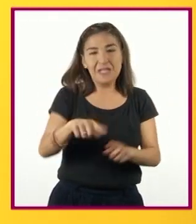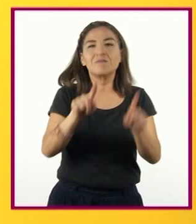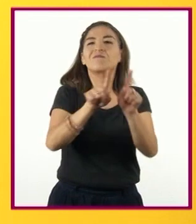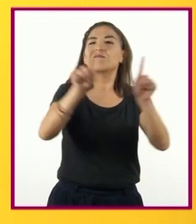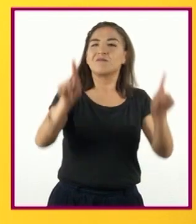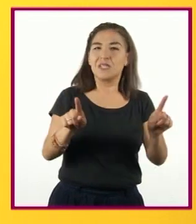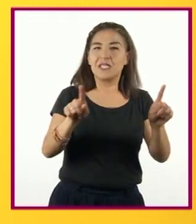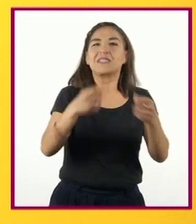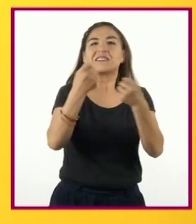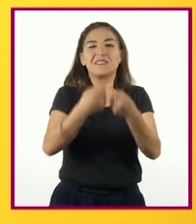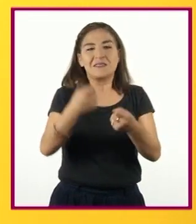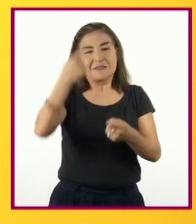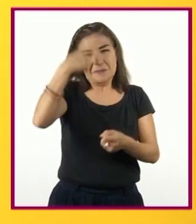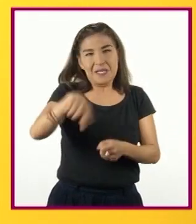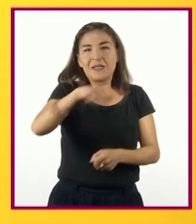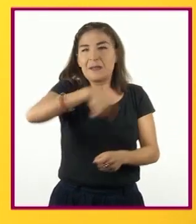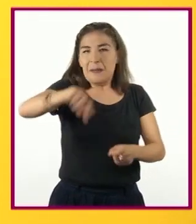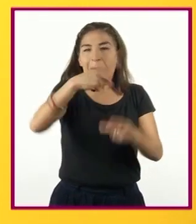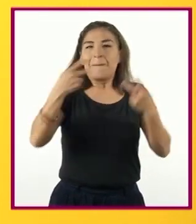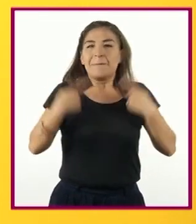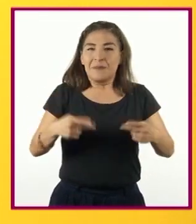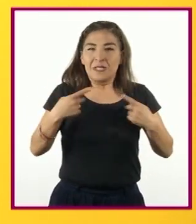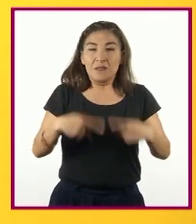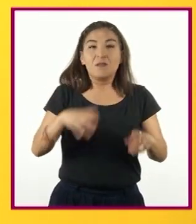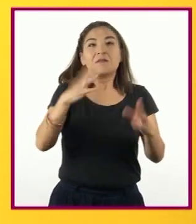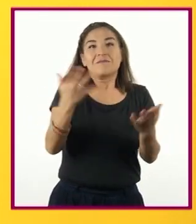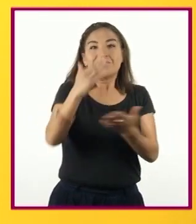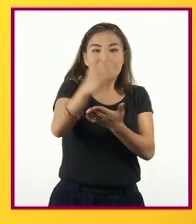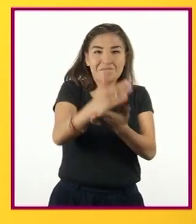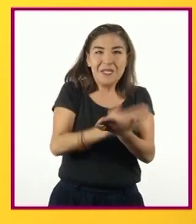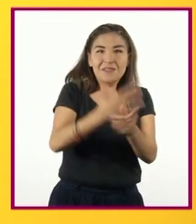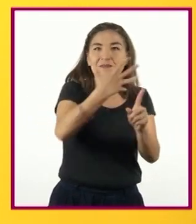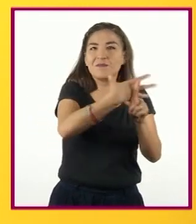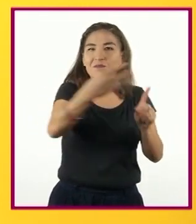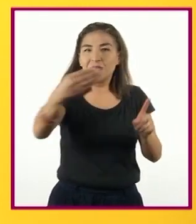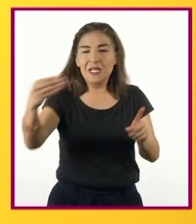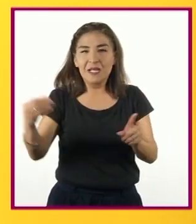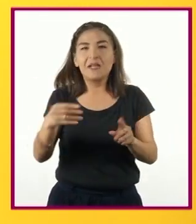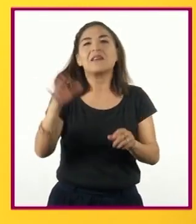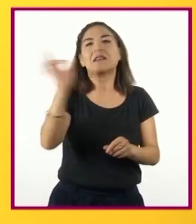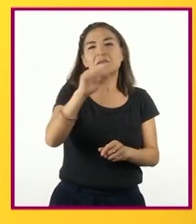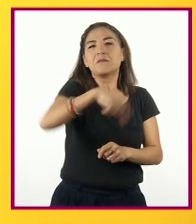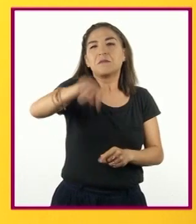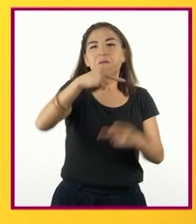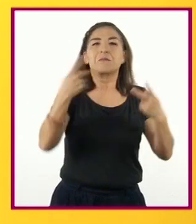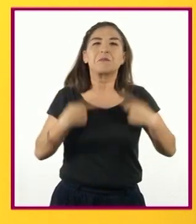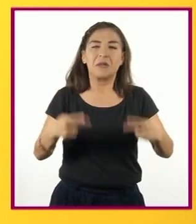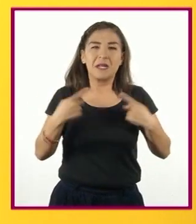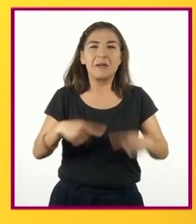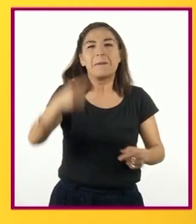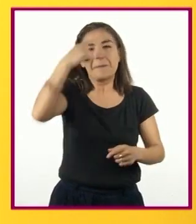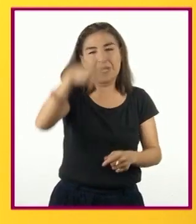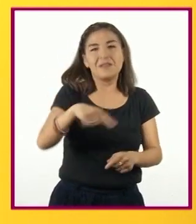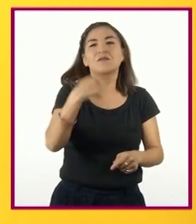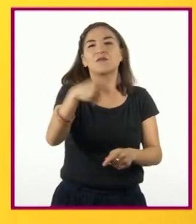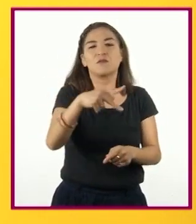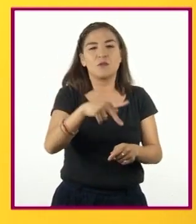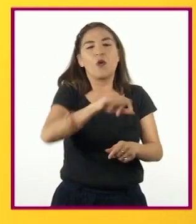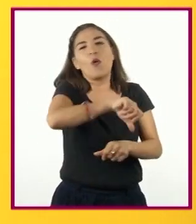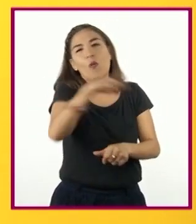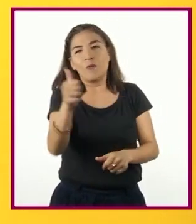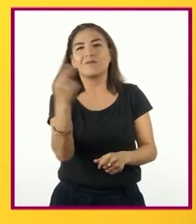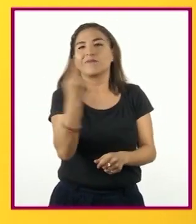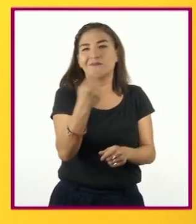social, pues en tanto haya menos contagios, las personas podrán preocuparse por satisfacer